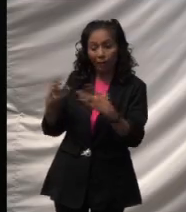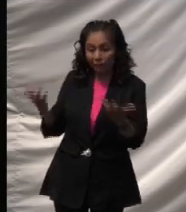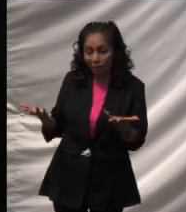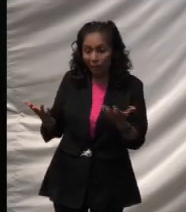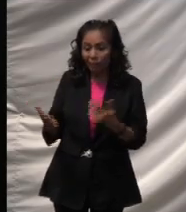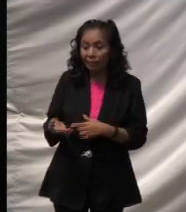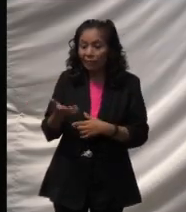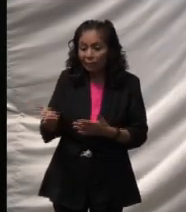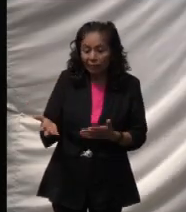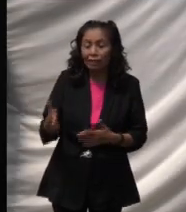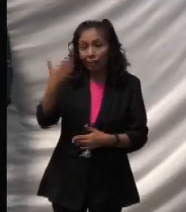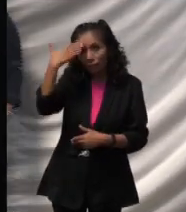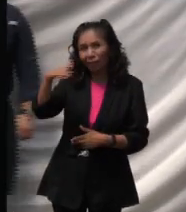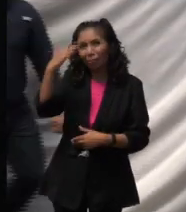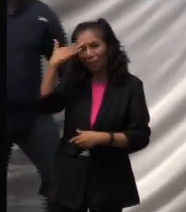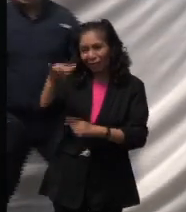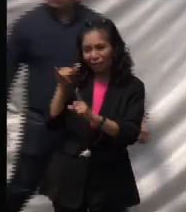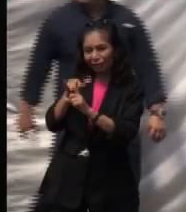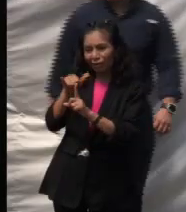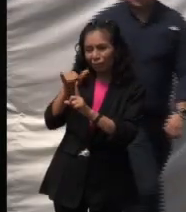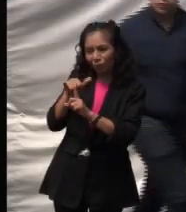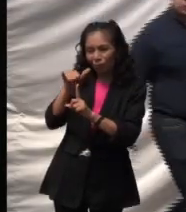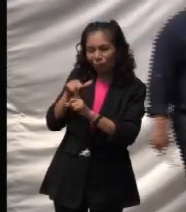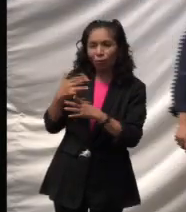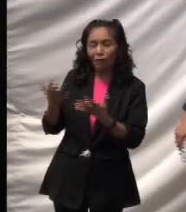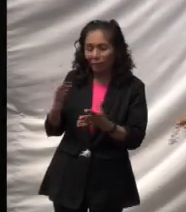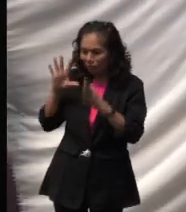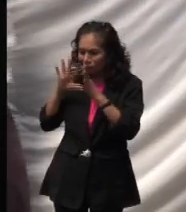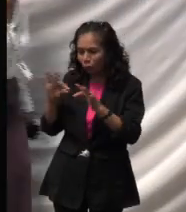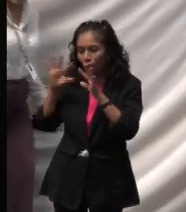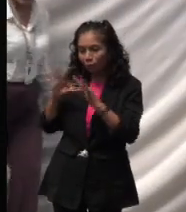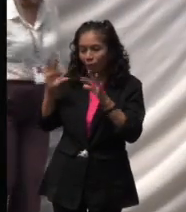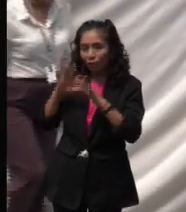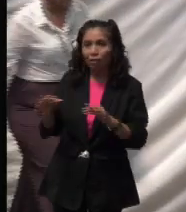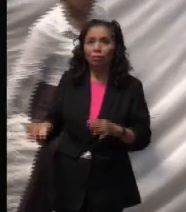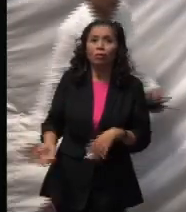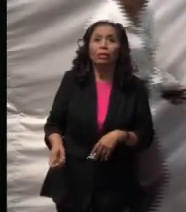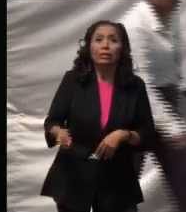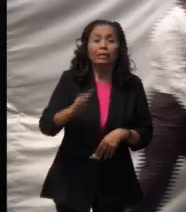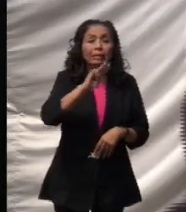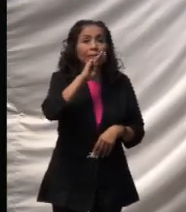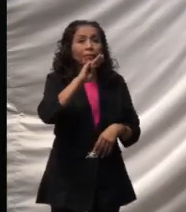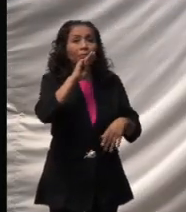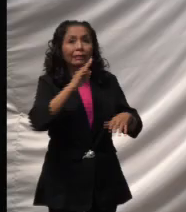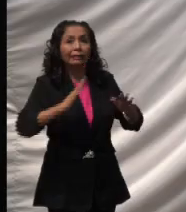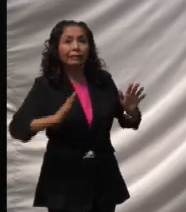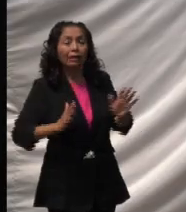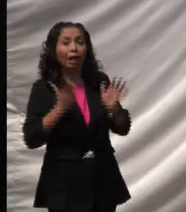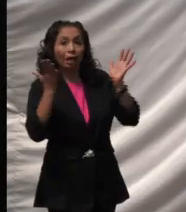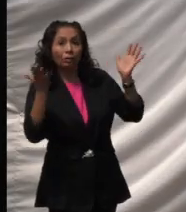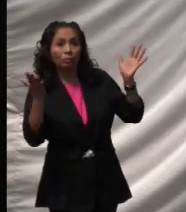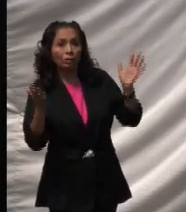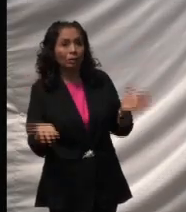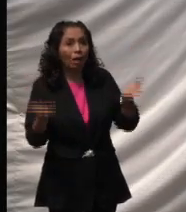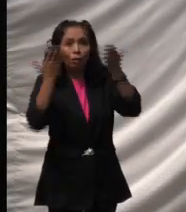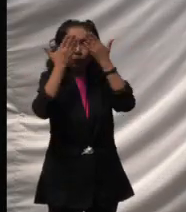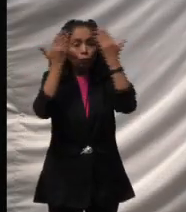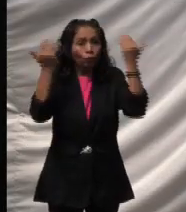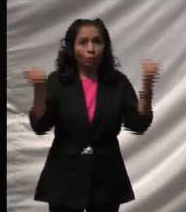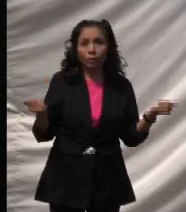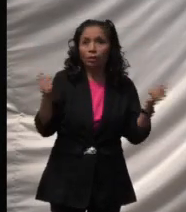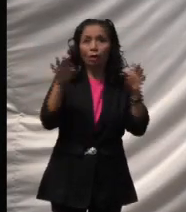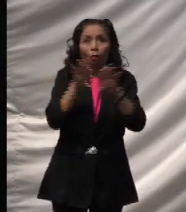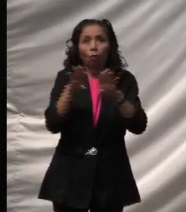las burlas y el acoso. Al contarle todos los hechos, ella estaba realmente sorprendida. Su mamá no sabía cómo